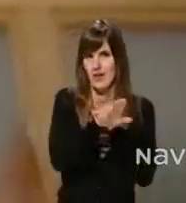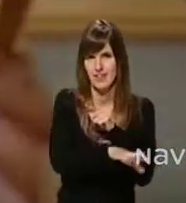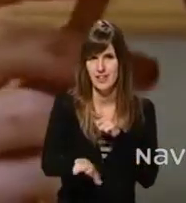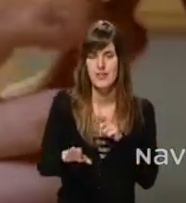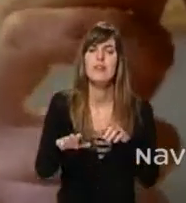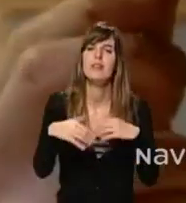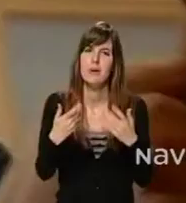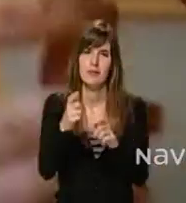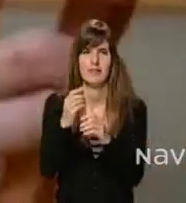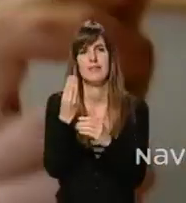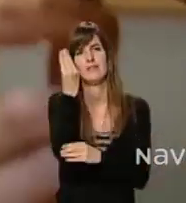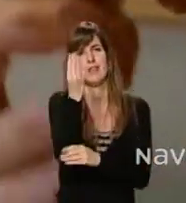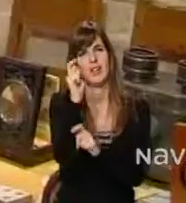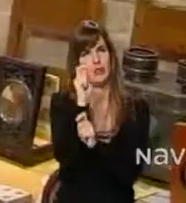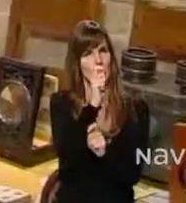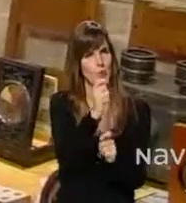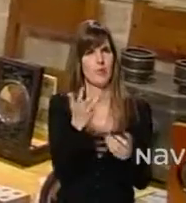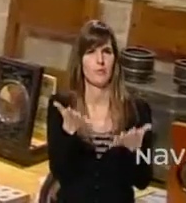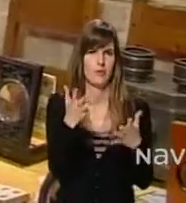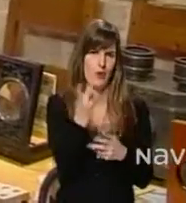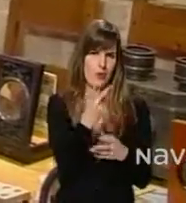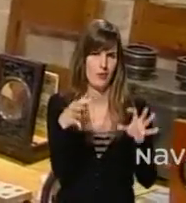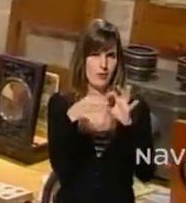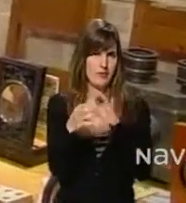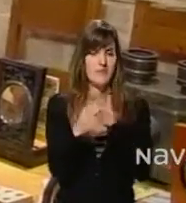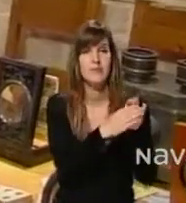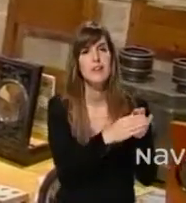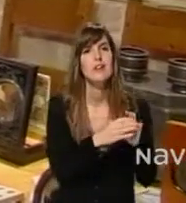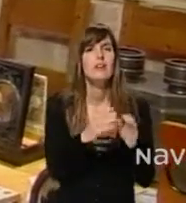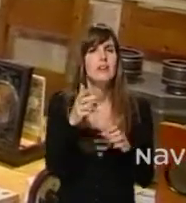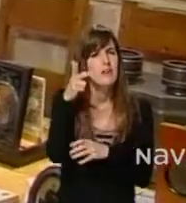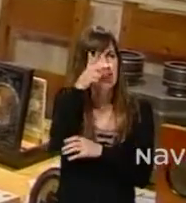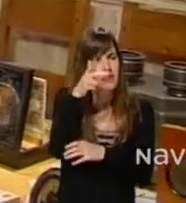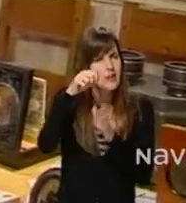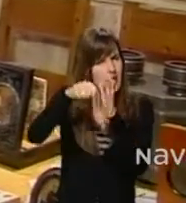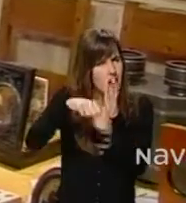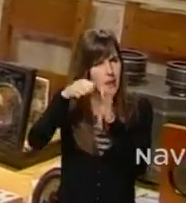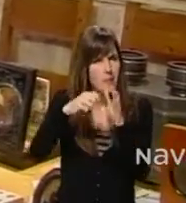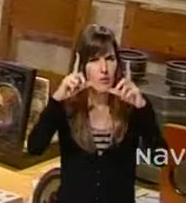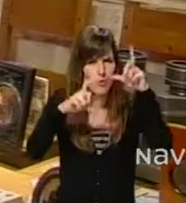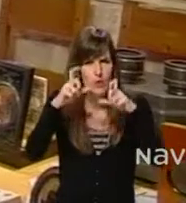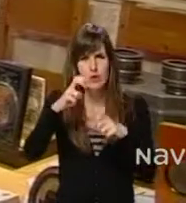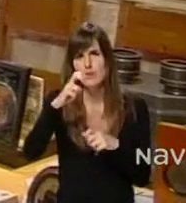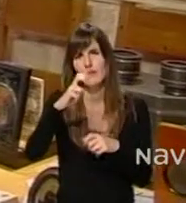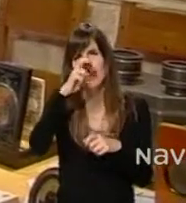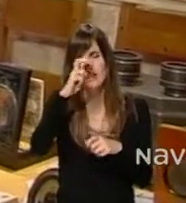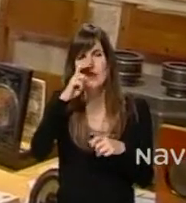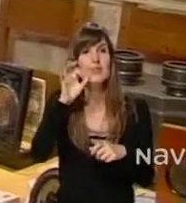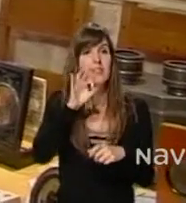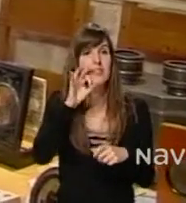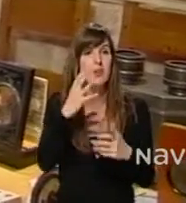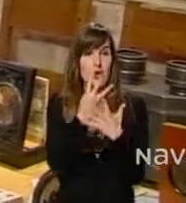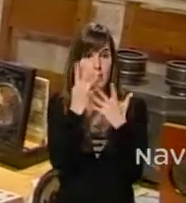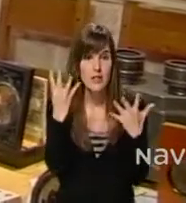también con la escultura, que siempre me ha gustado mucho. Colecciona desde hace 30 años cámaras y aparatos fotográficos de mediados del siglo XIX